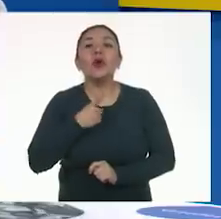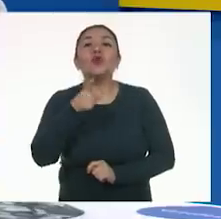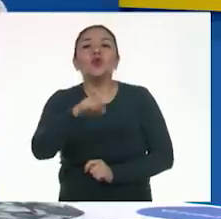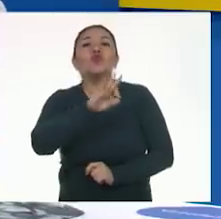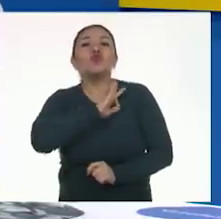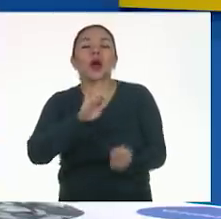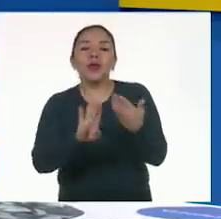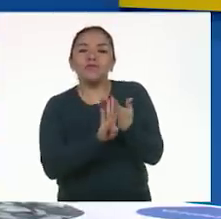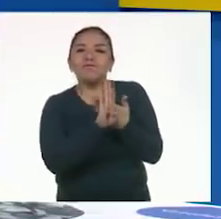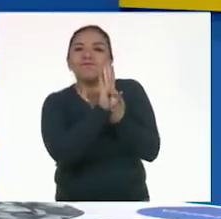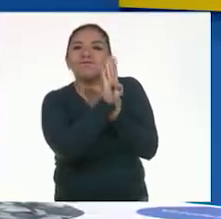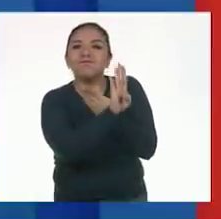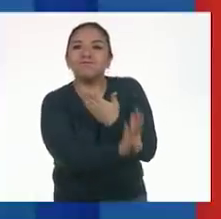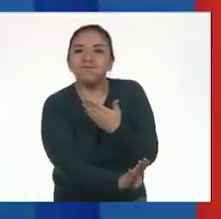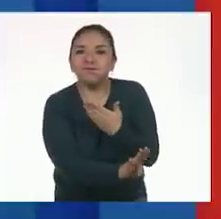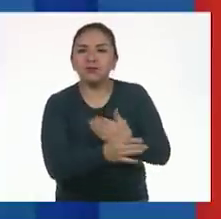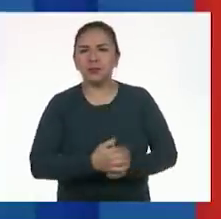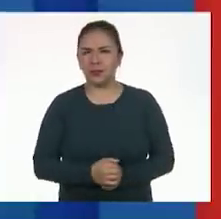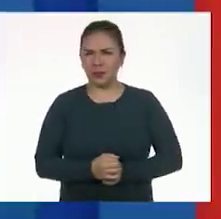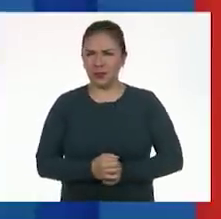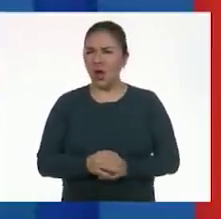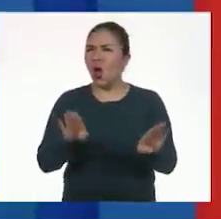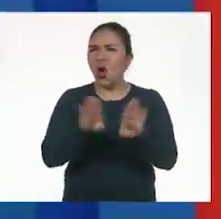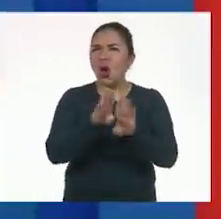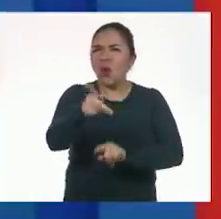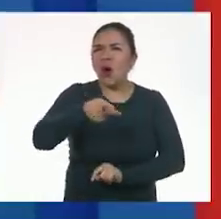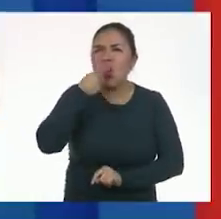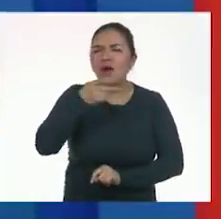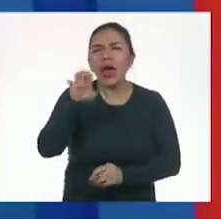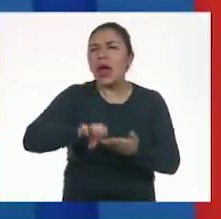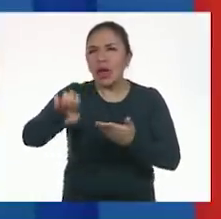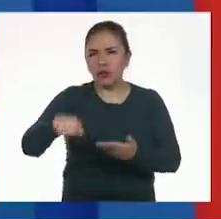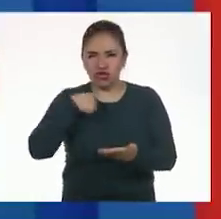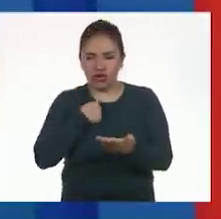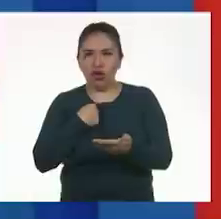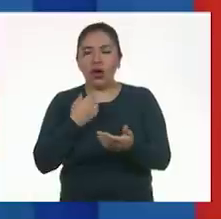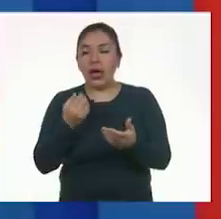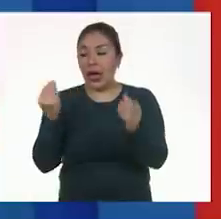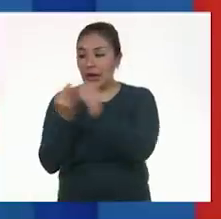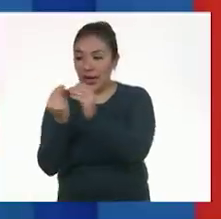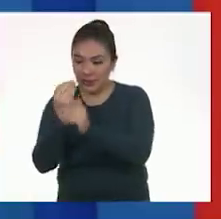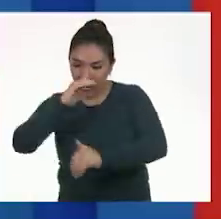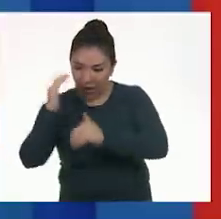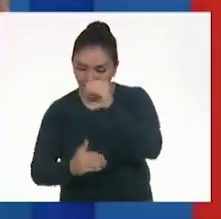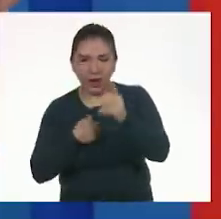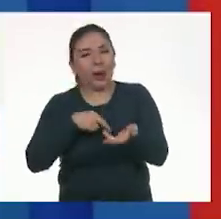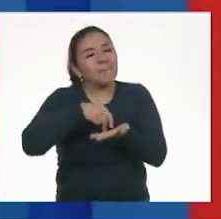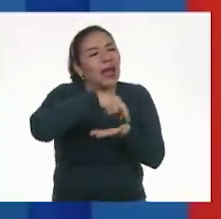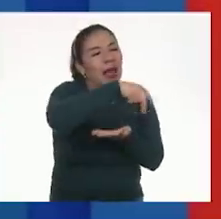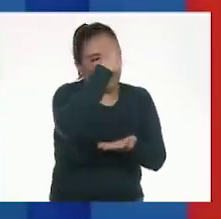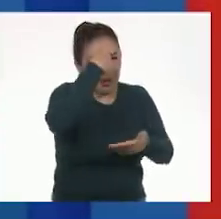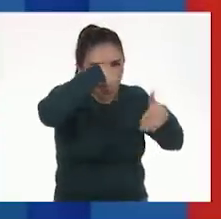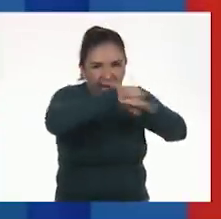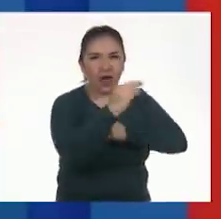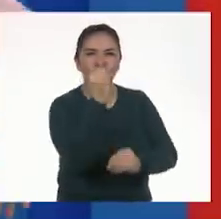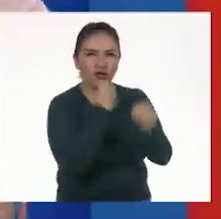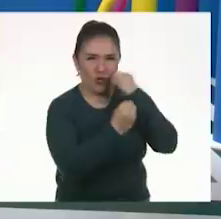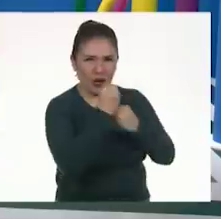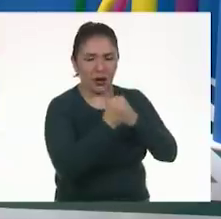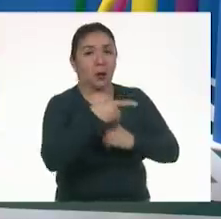prevenible. O sea, por ejemplo, lo que estabas diciendo de yo salgo de aquí del salón al comedor y en el teatro de la